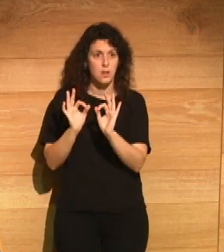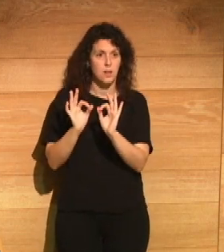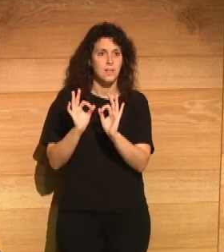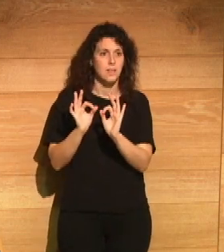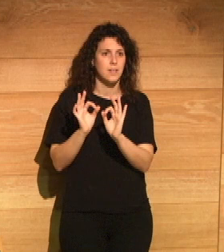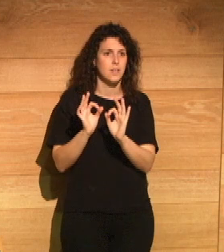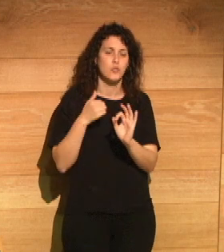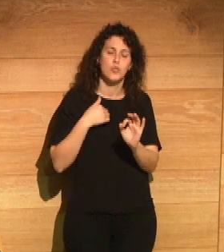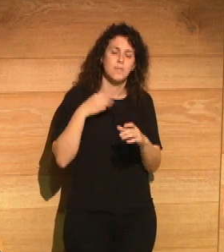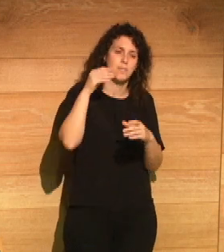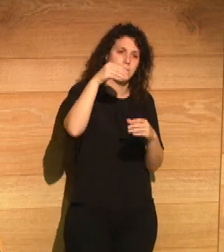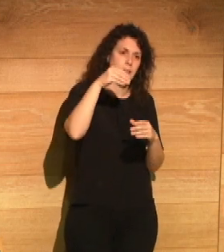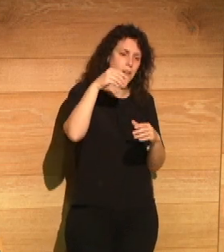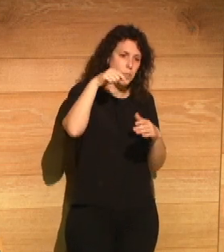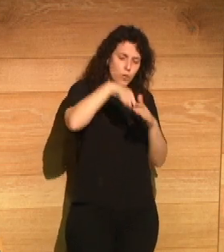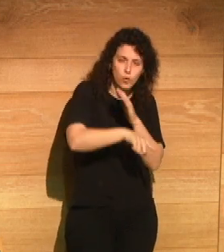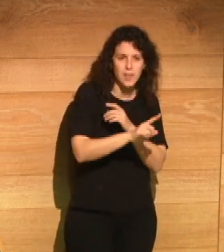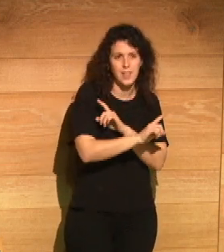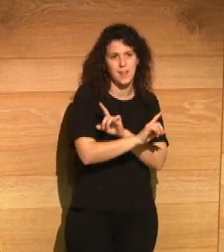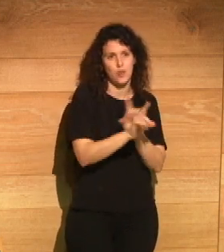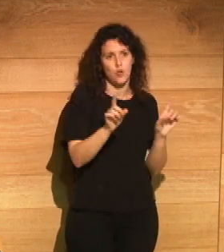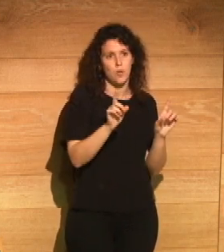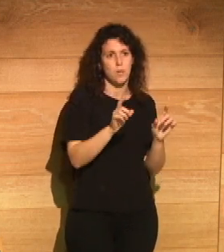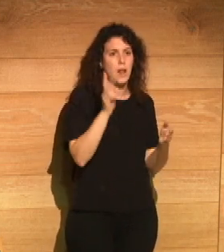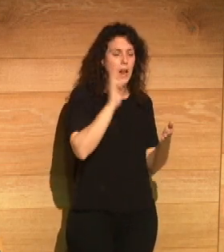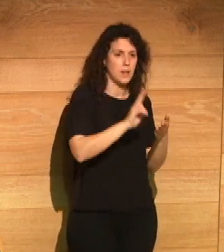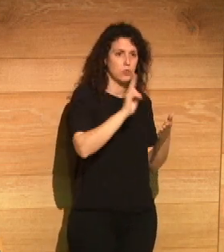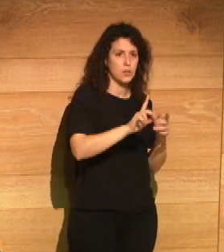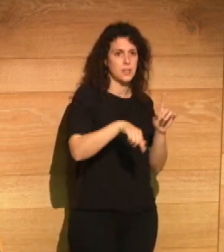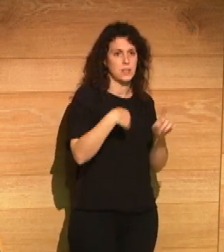no entraría tanto para que los lectores después